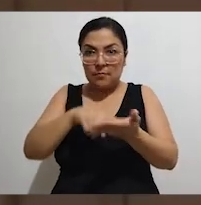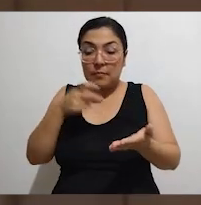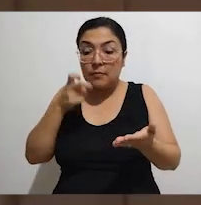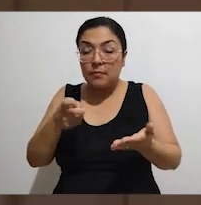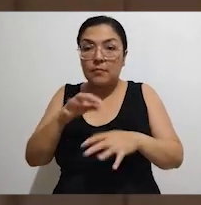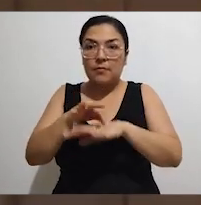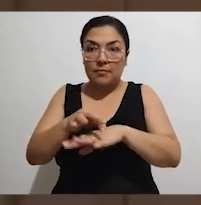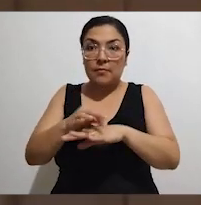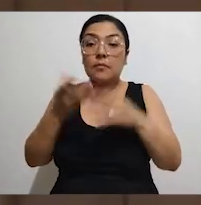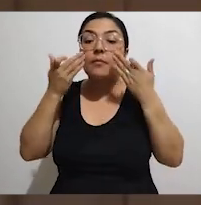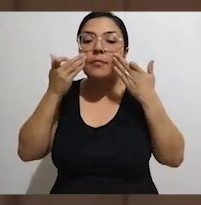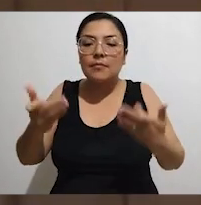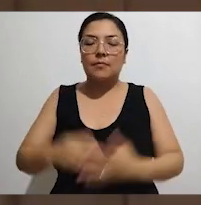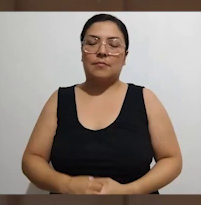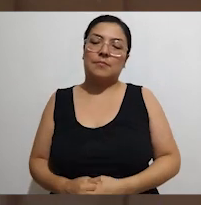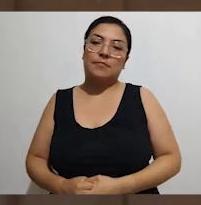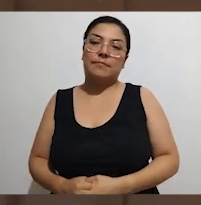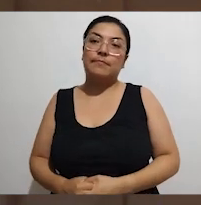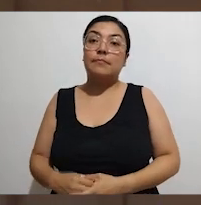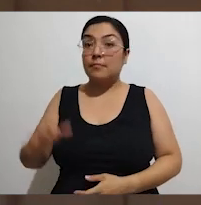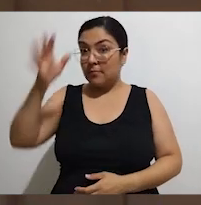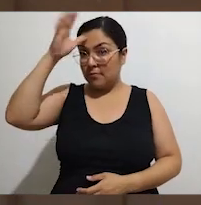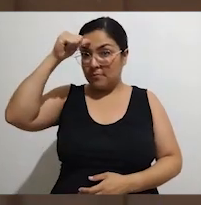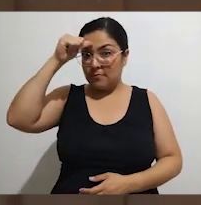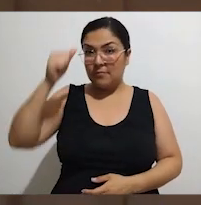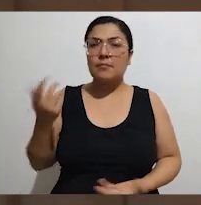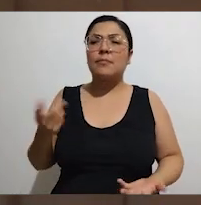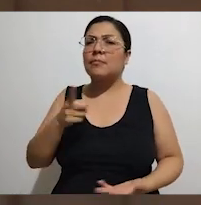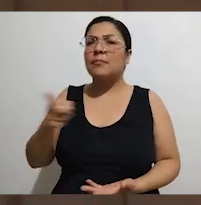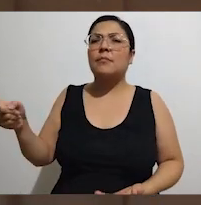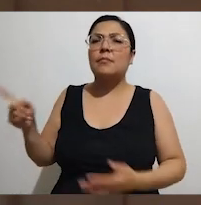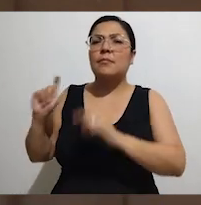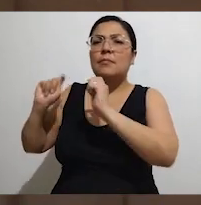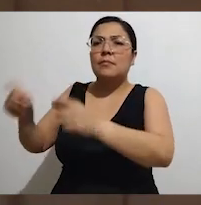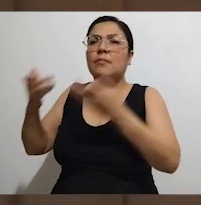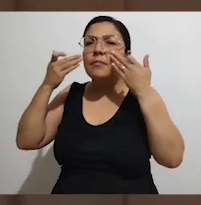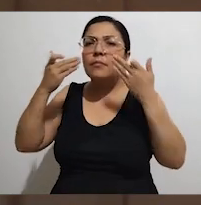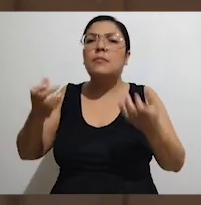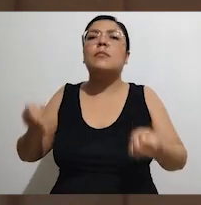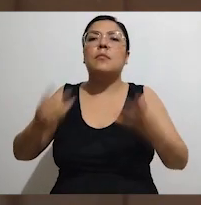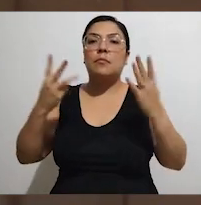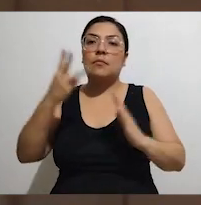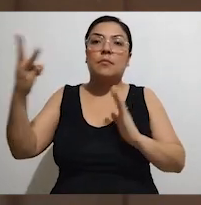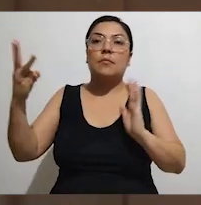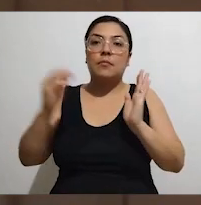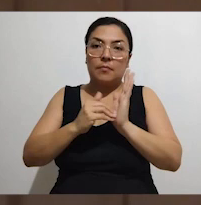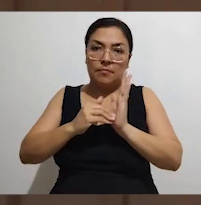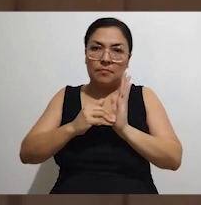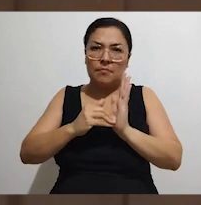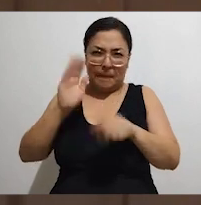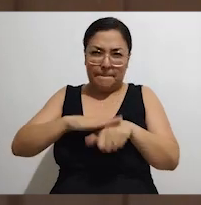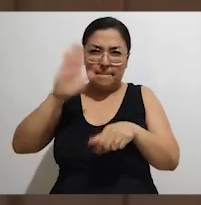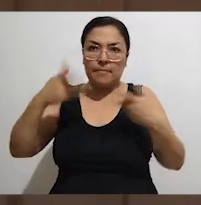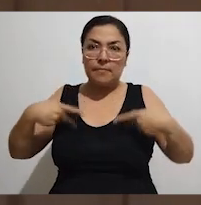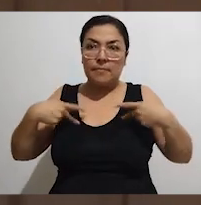cual se desarrolla la votación. Hay que recordar que fueron acreditados casi 3,000 personas como observadoras y